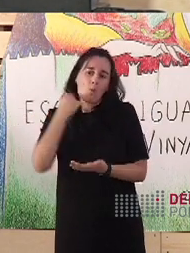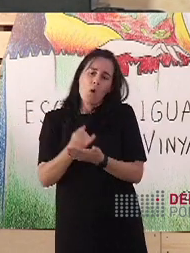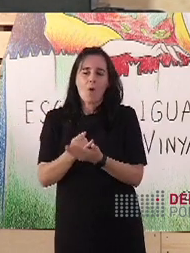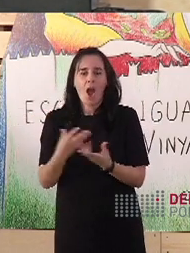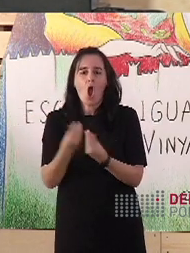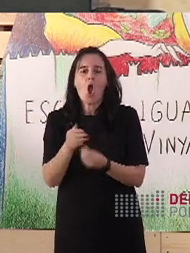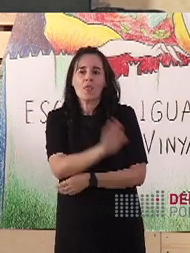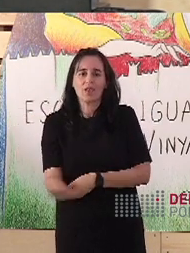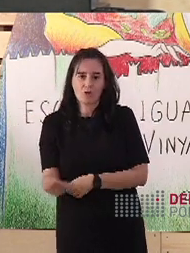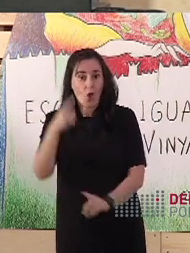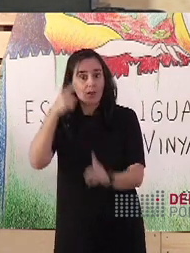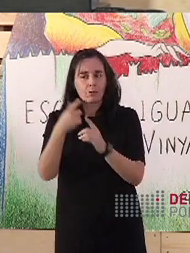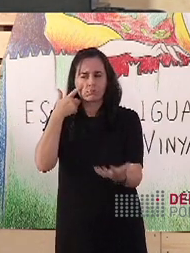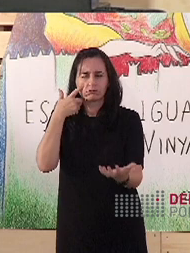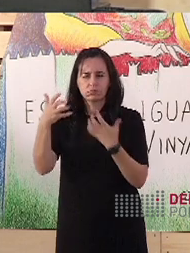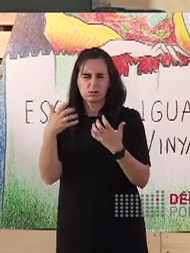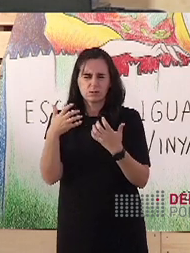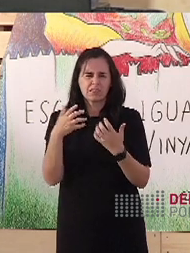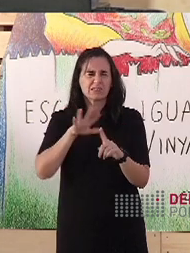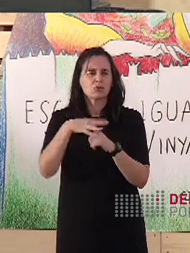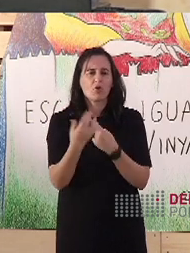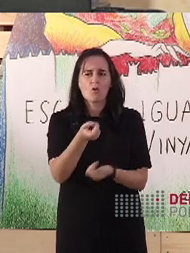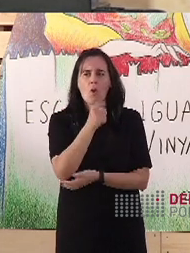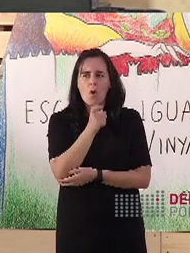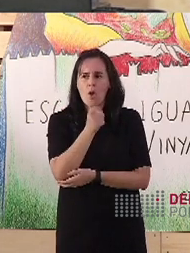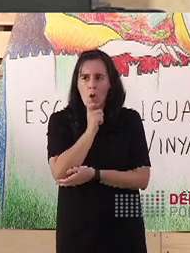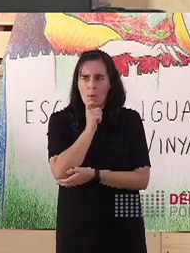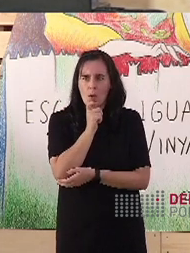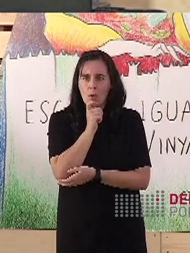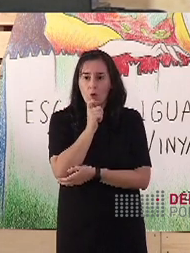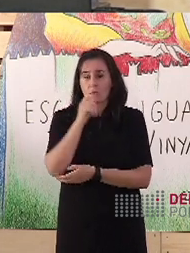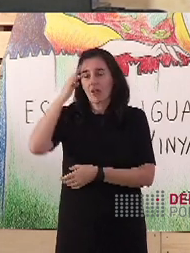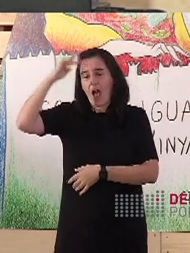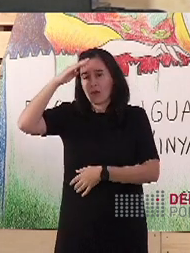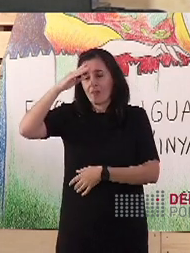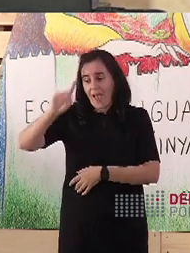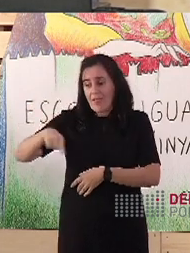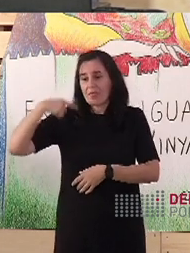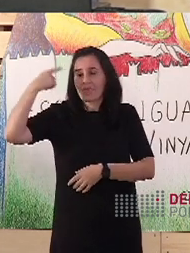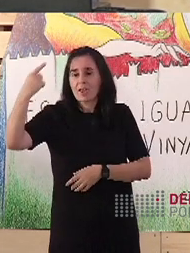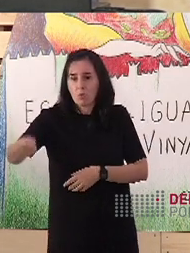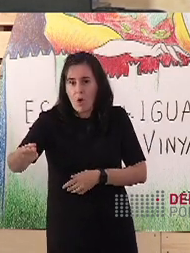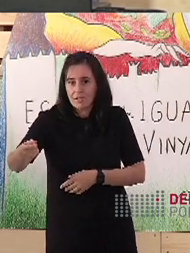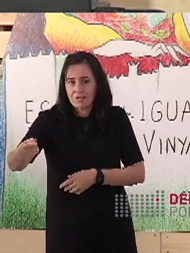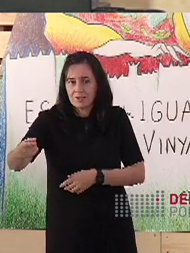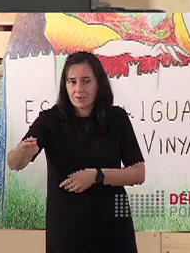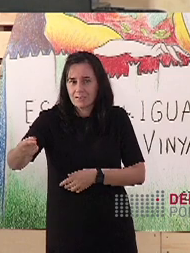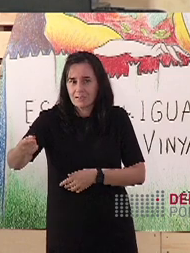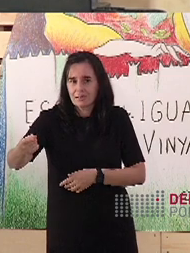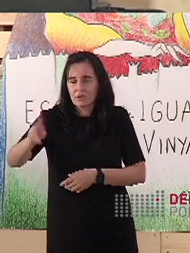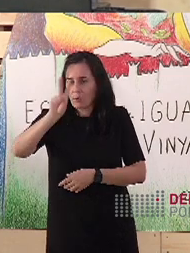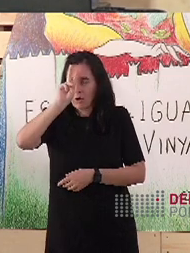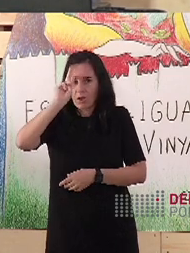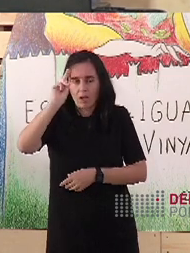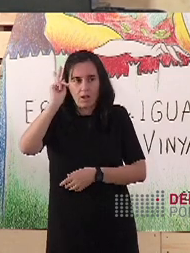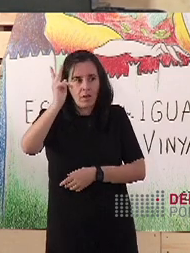para llamar la atención de qué nos pasaba después de la pubertad a los adultos, para haber